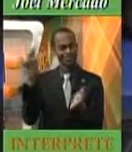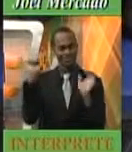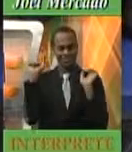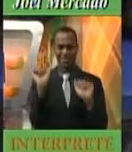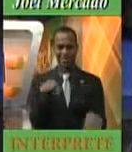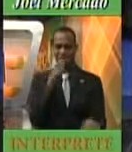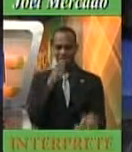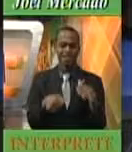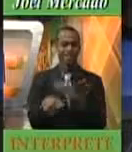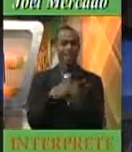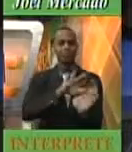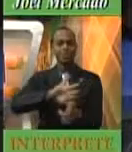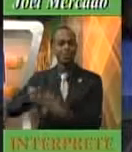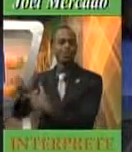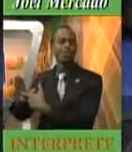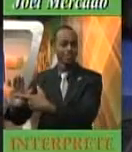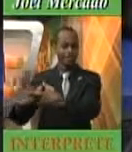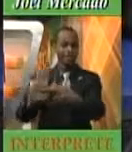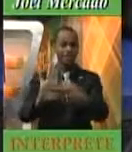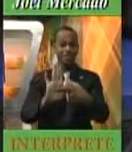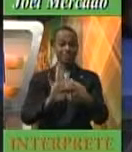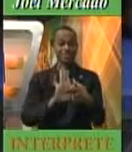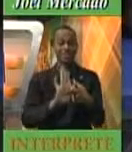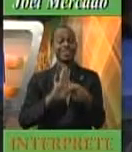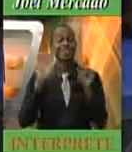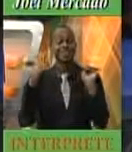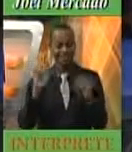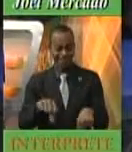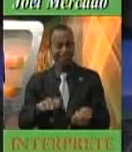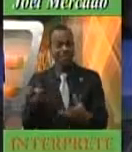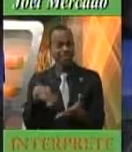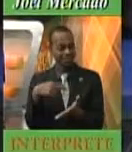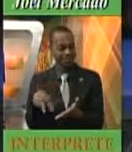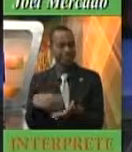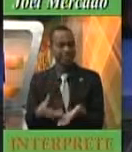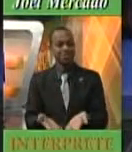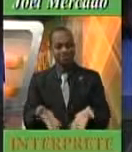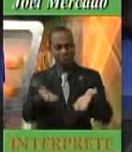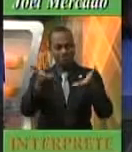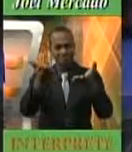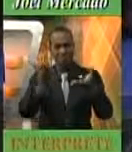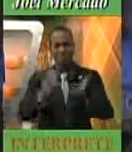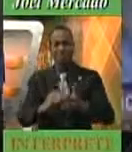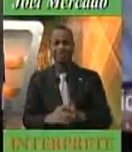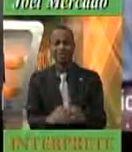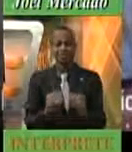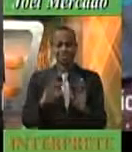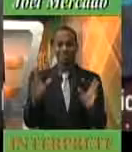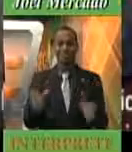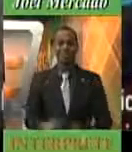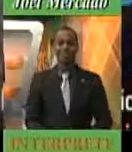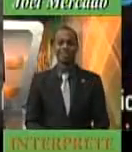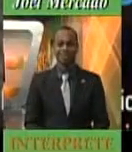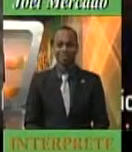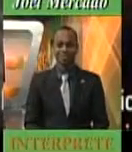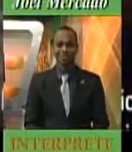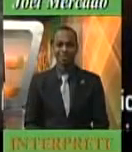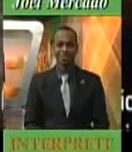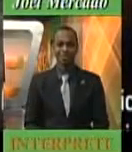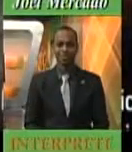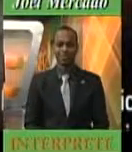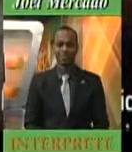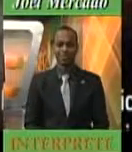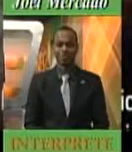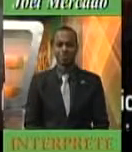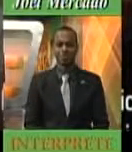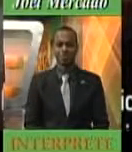bailar. Saliendo del Escondite. Oiga, se puede hasta bailar, Antonella. Así que vamos al baile. Claro, porque estamos en Navidad. Ahí